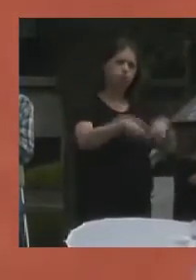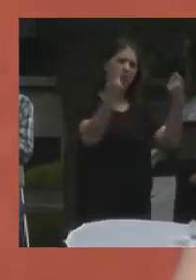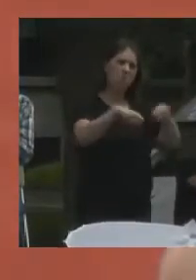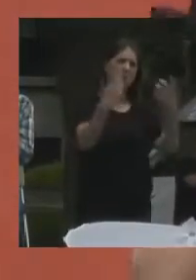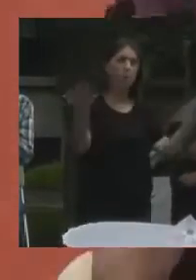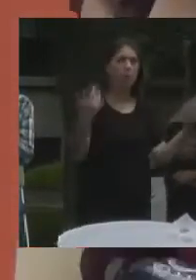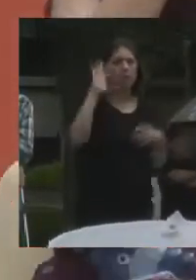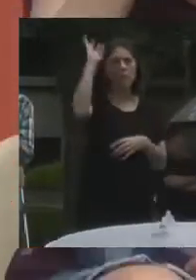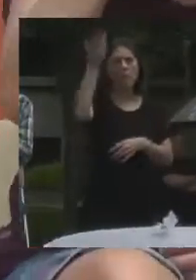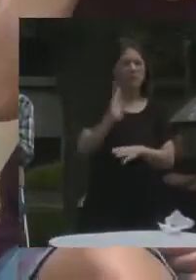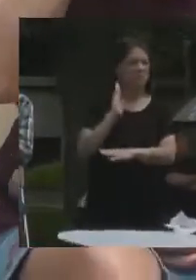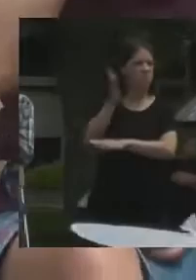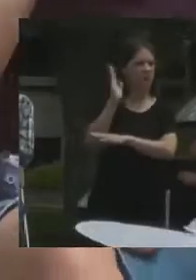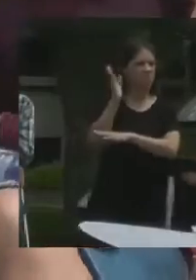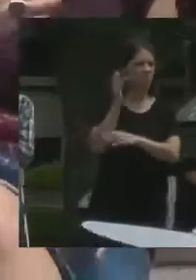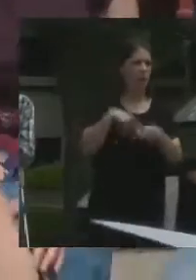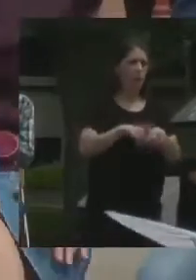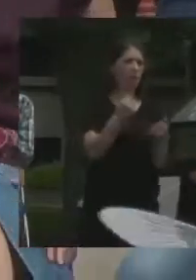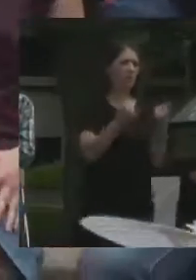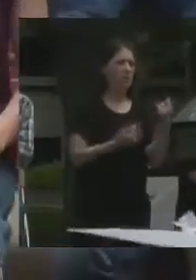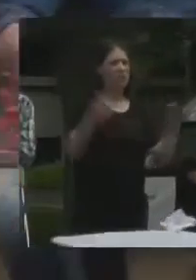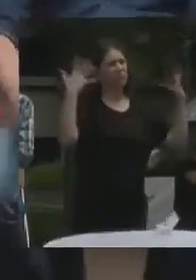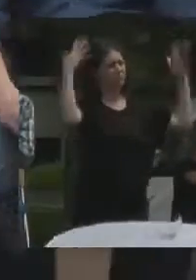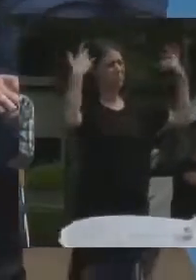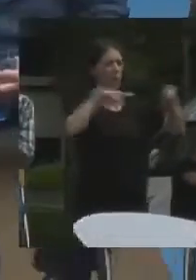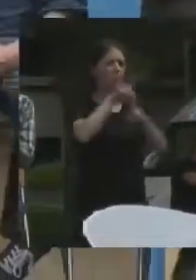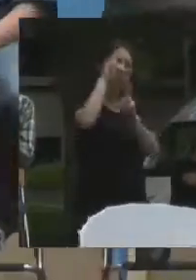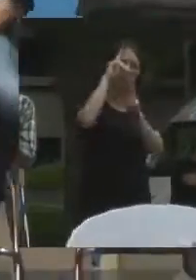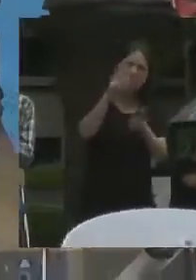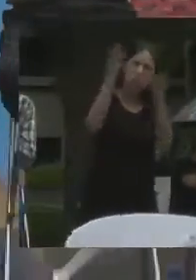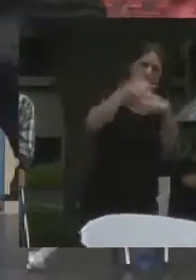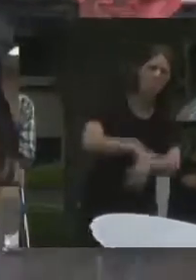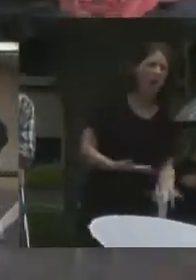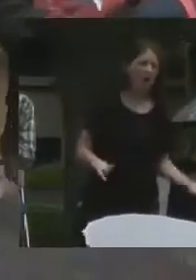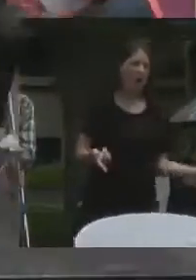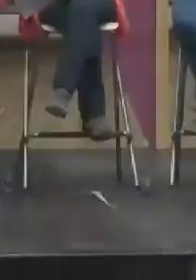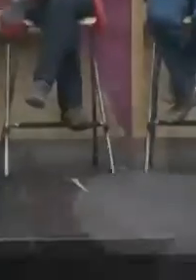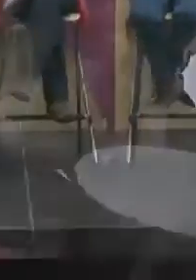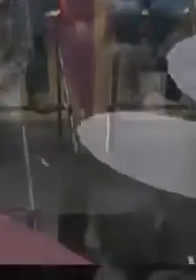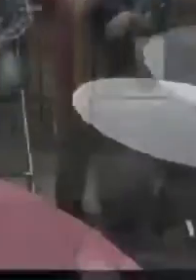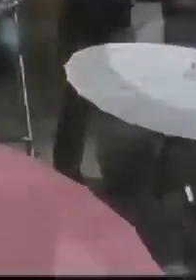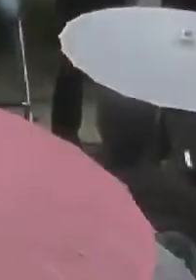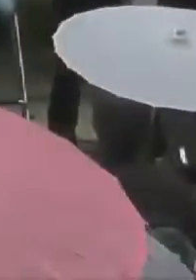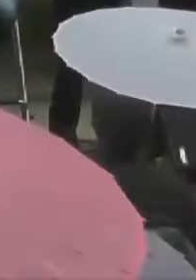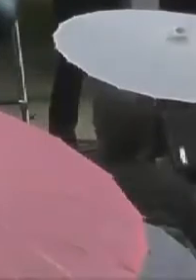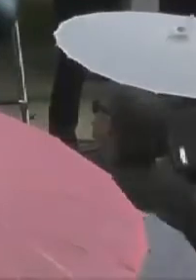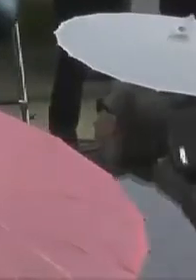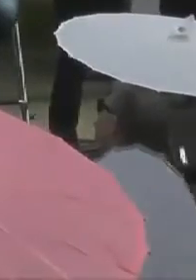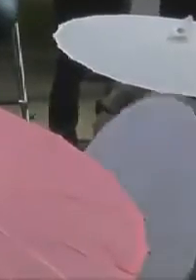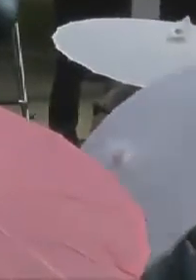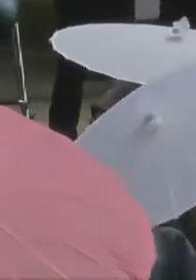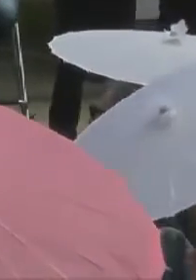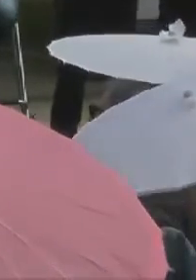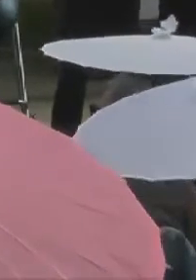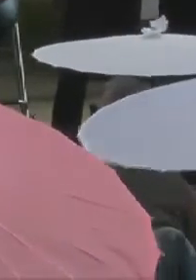do medio ambiente, de falta de respeto, de falta de sostenibilidade e ainda